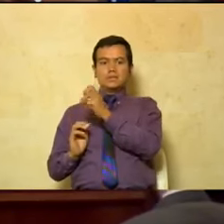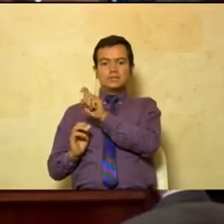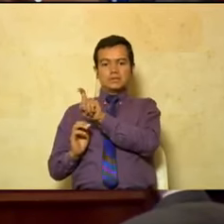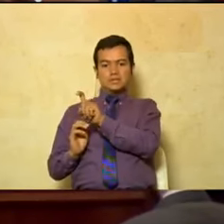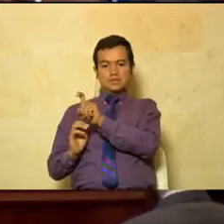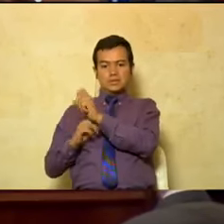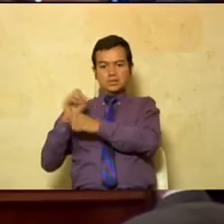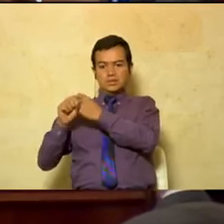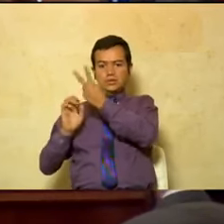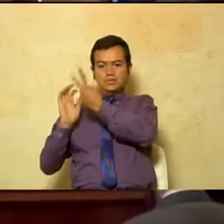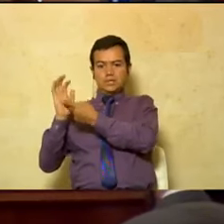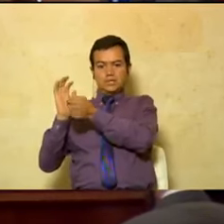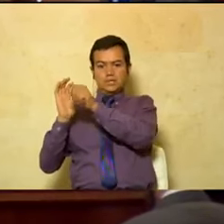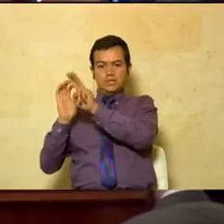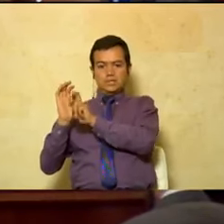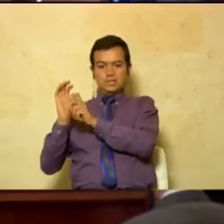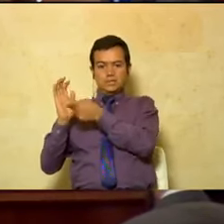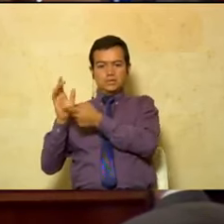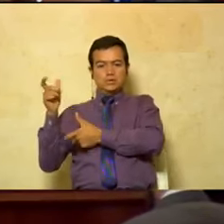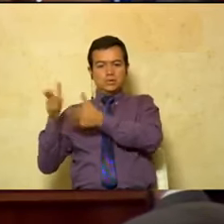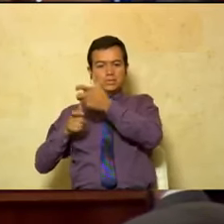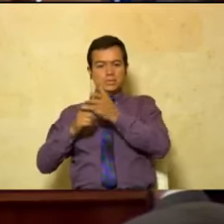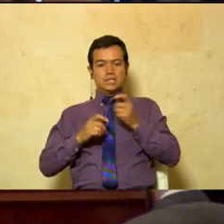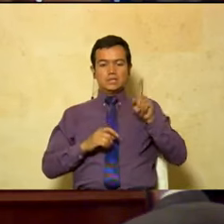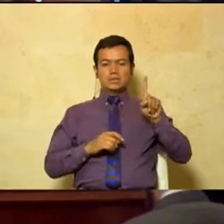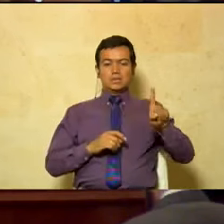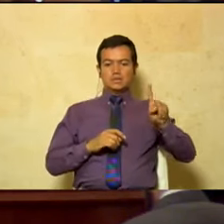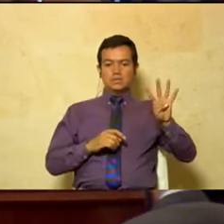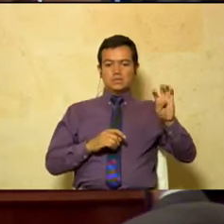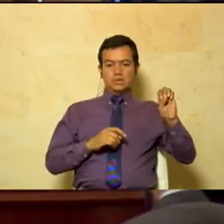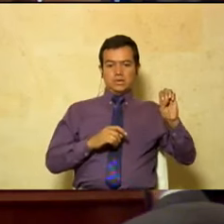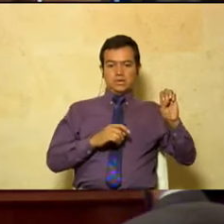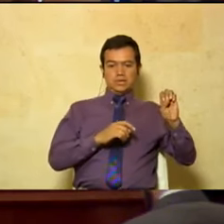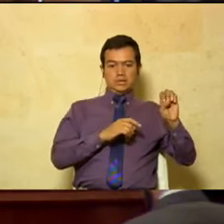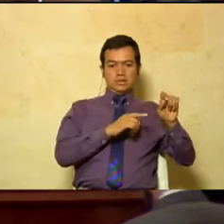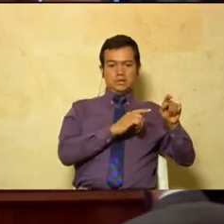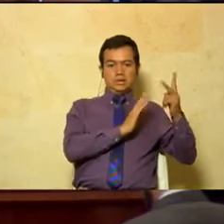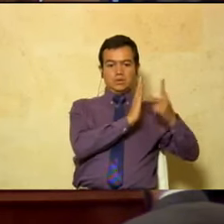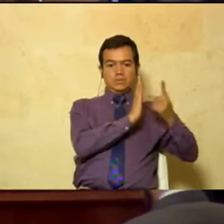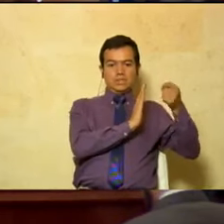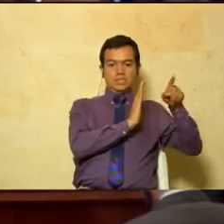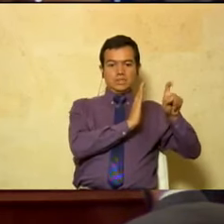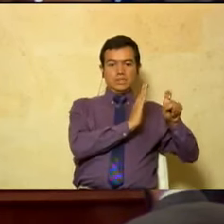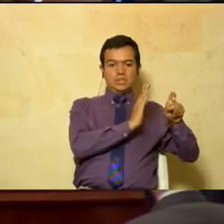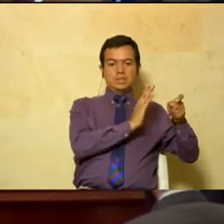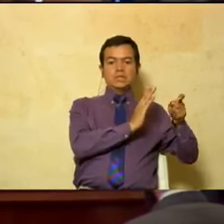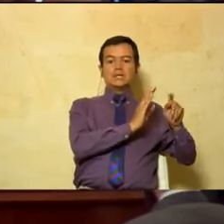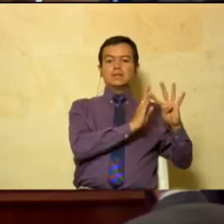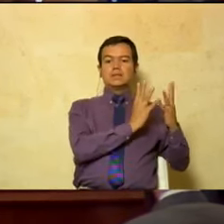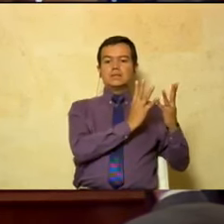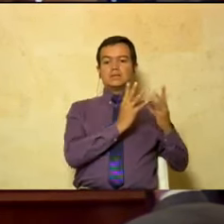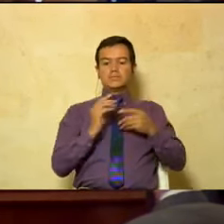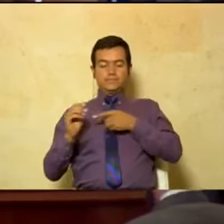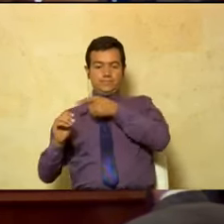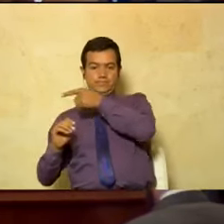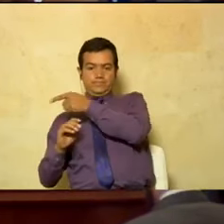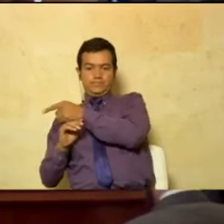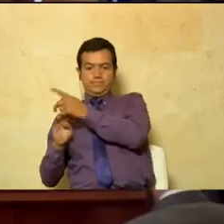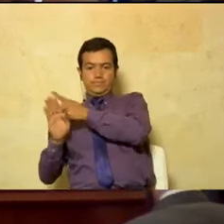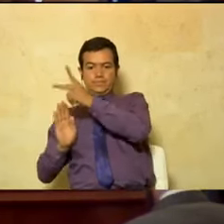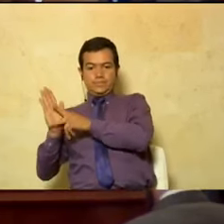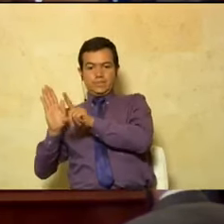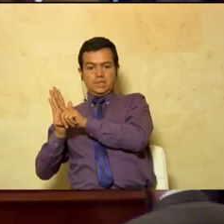30627 cámara 140 2016 senado proyecto de ley número